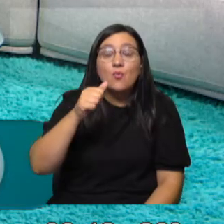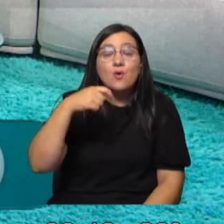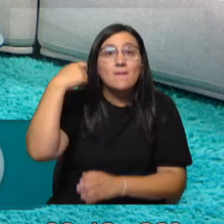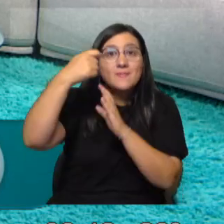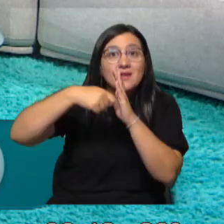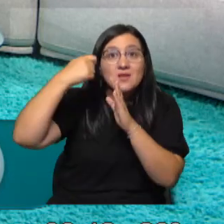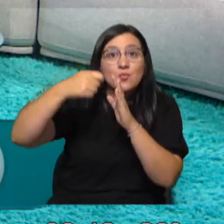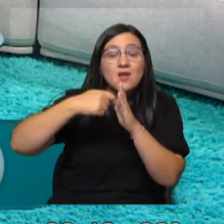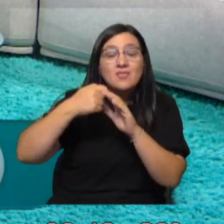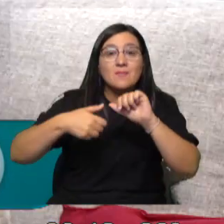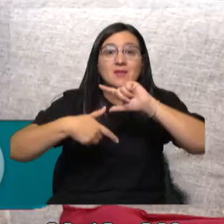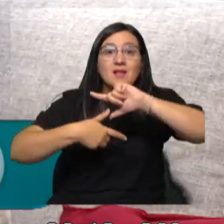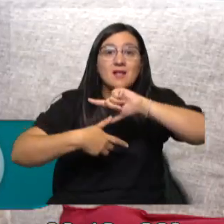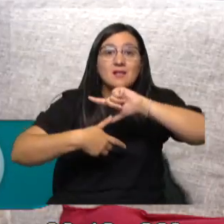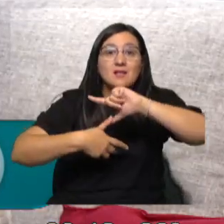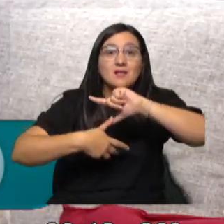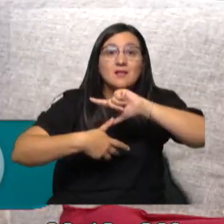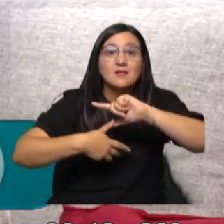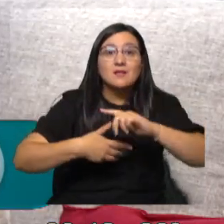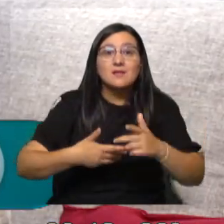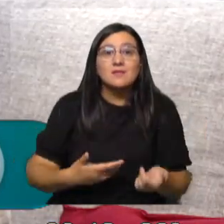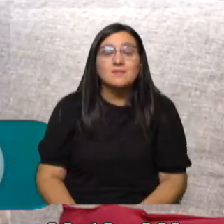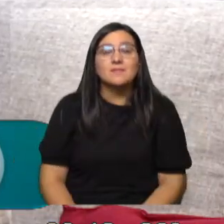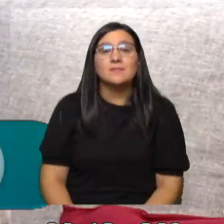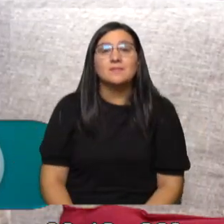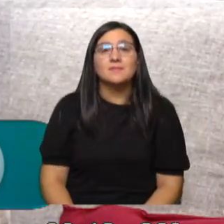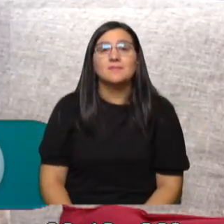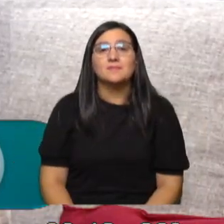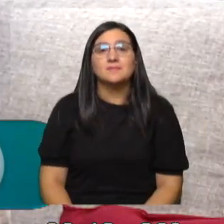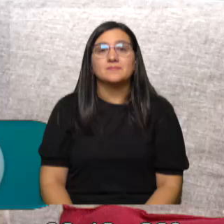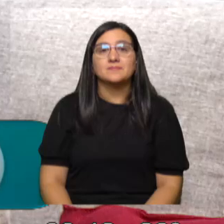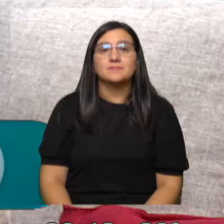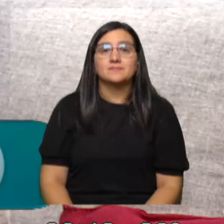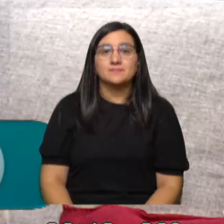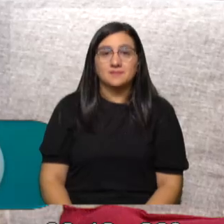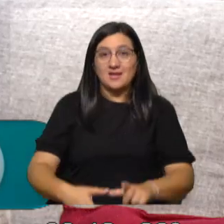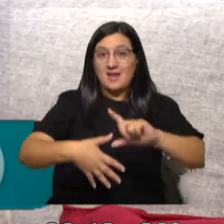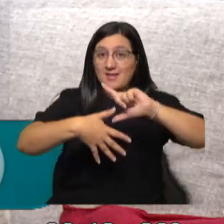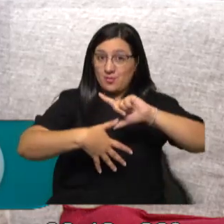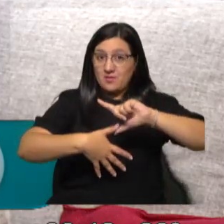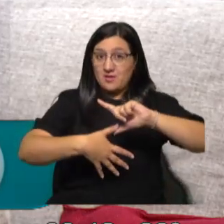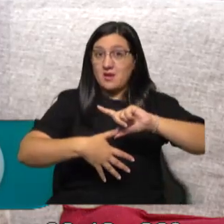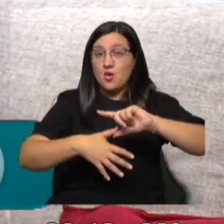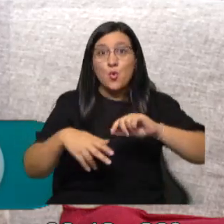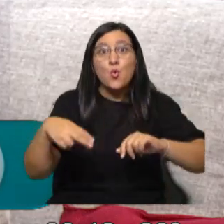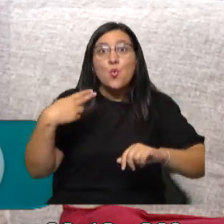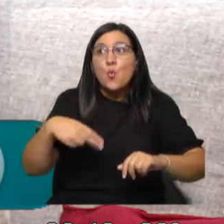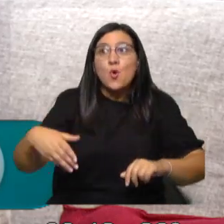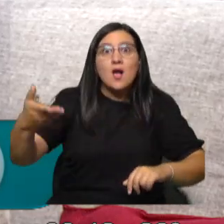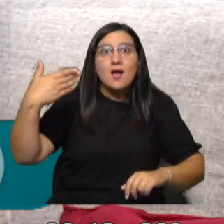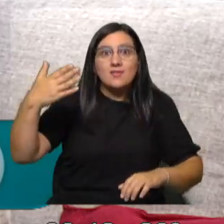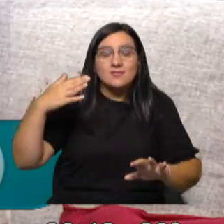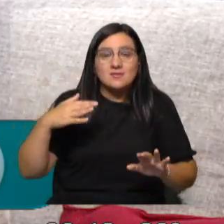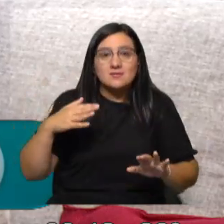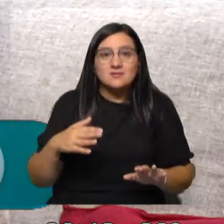que tiene este festival y nunca ganó una película latinoamericana. Latinoamericana. Entonces, por empezar,